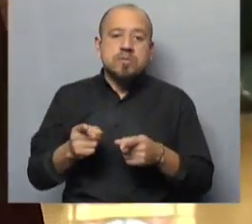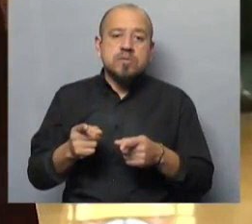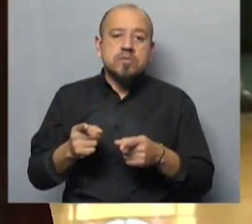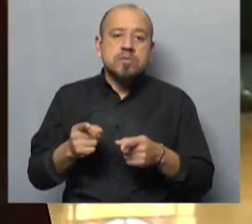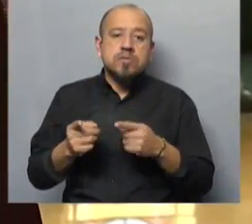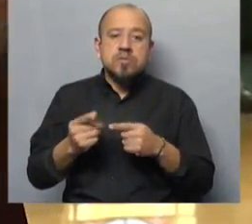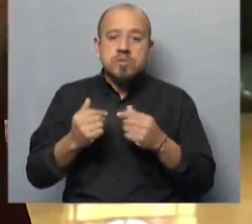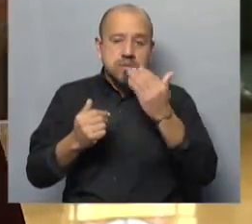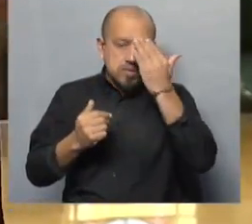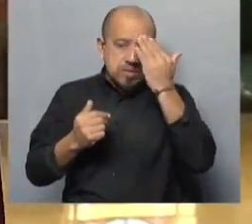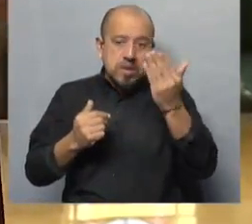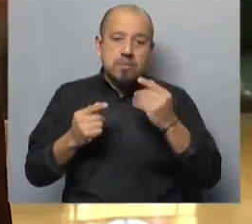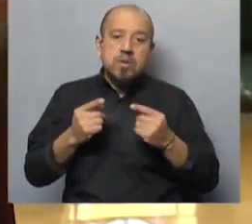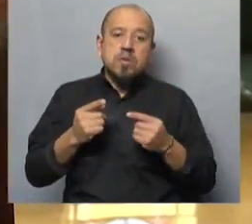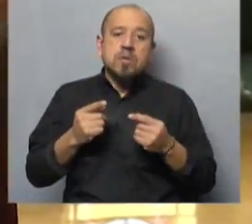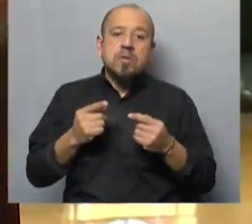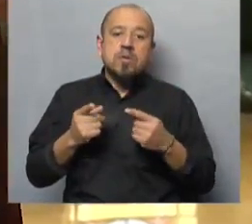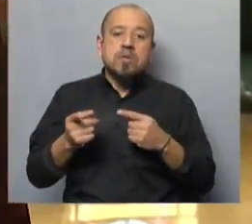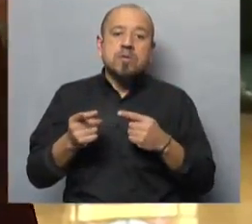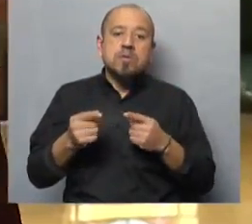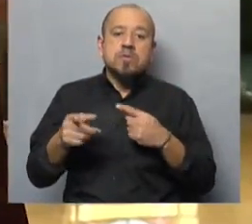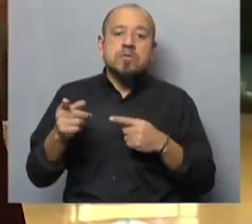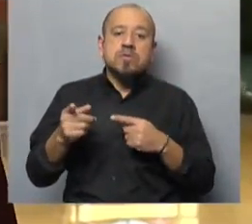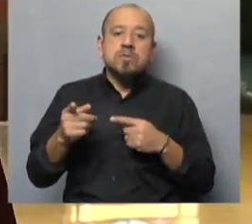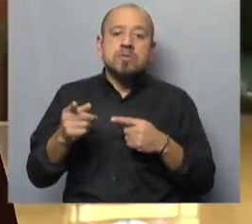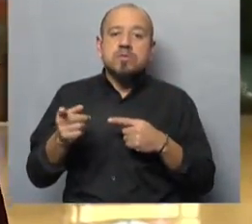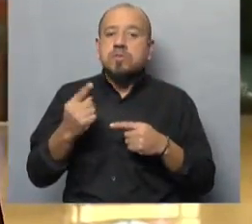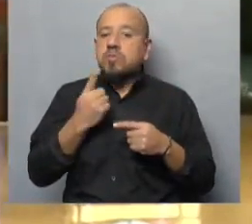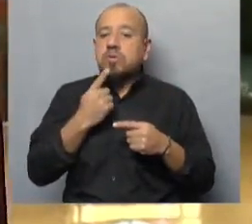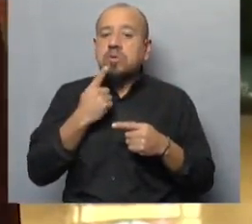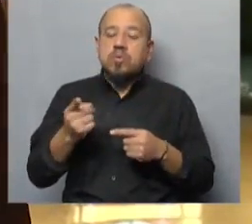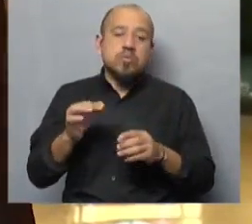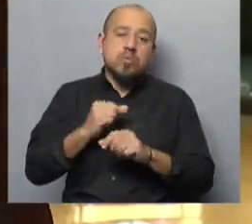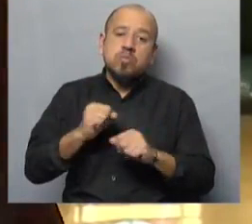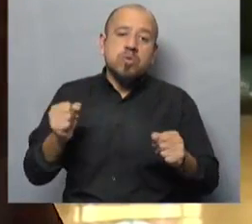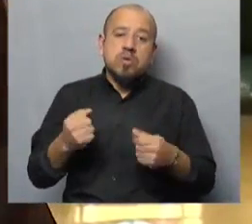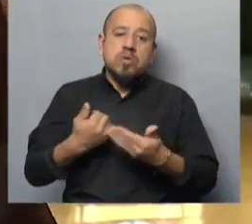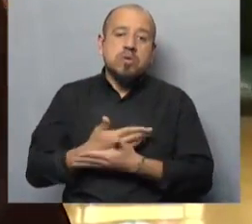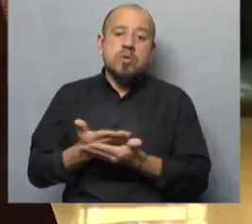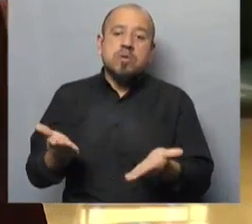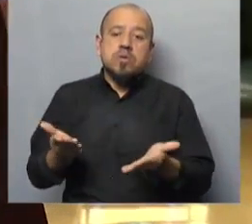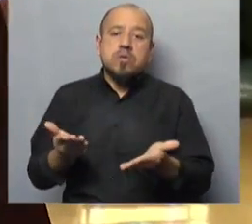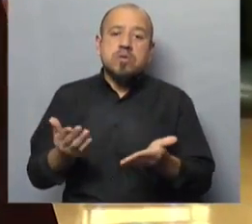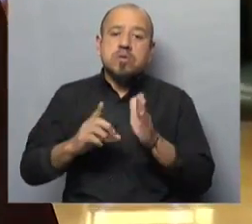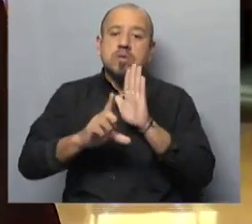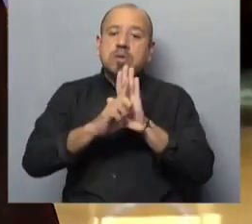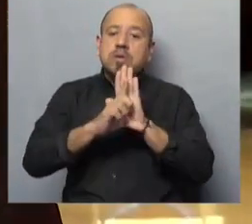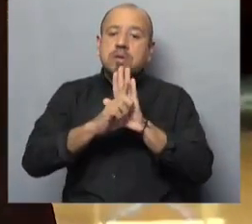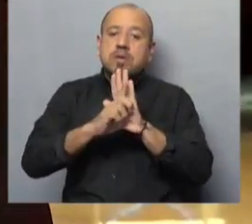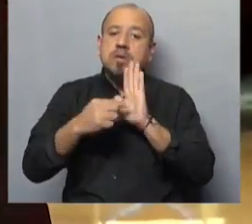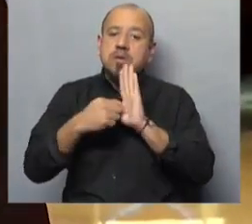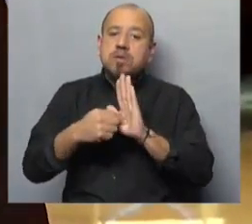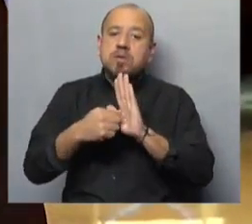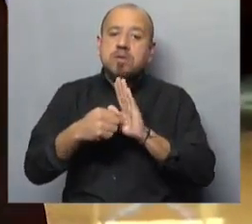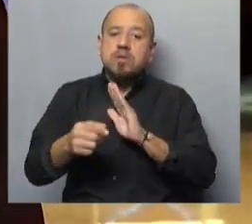el frente amplio entendió de que los los esquiladores no podían hacer postulaciones cosas que no dice la ley la ley justamente